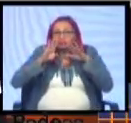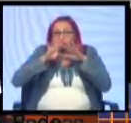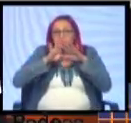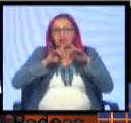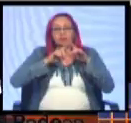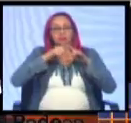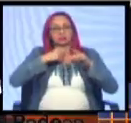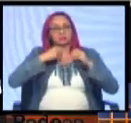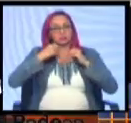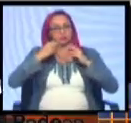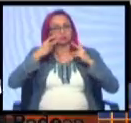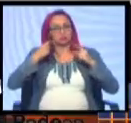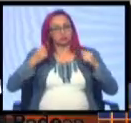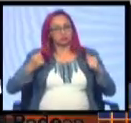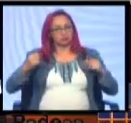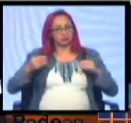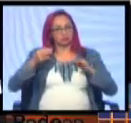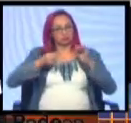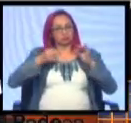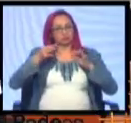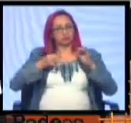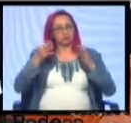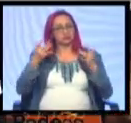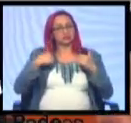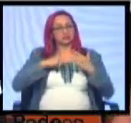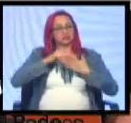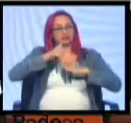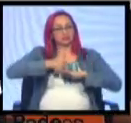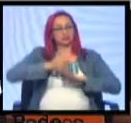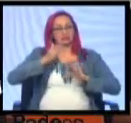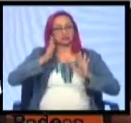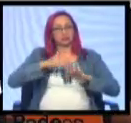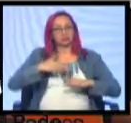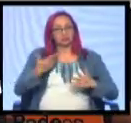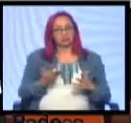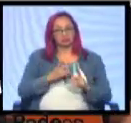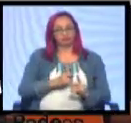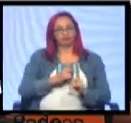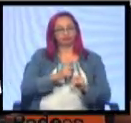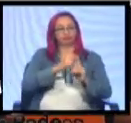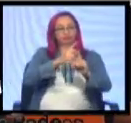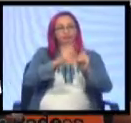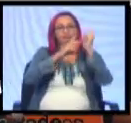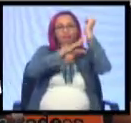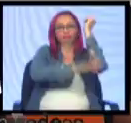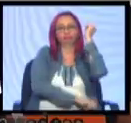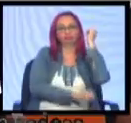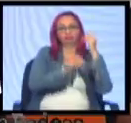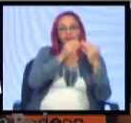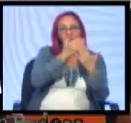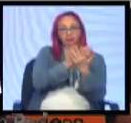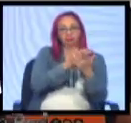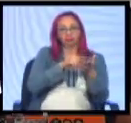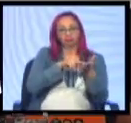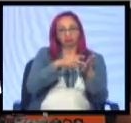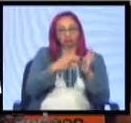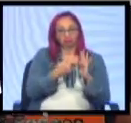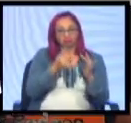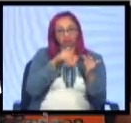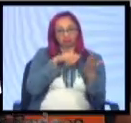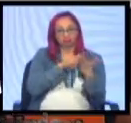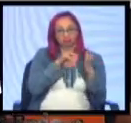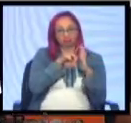tenemos muchas resoluciones judiciales que nos establecen que no hay delito que perseguir, dicta sobreseimientos. O sea, estamos ante